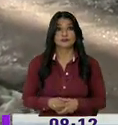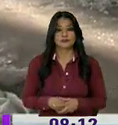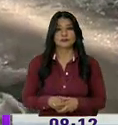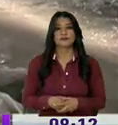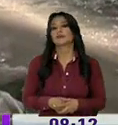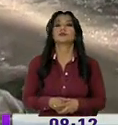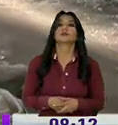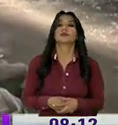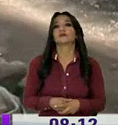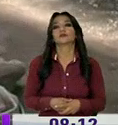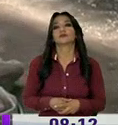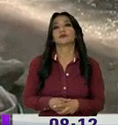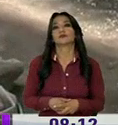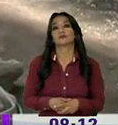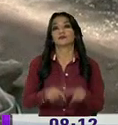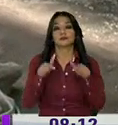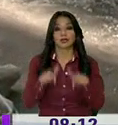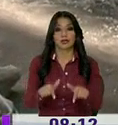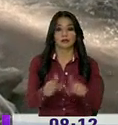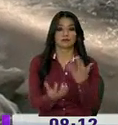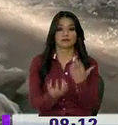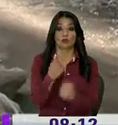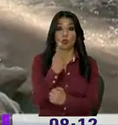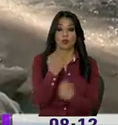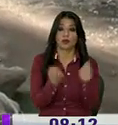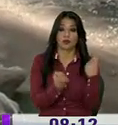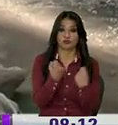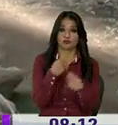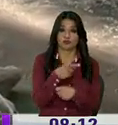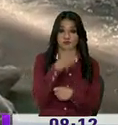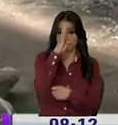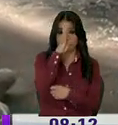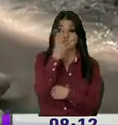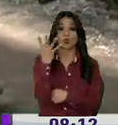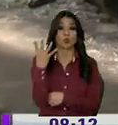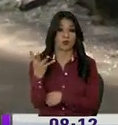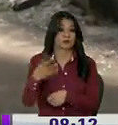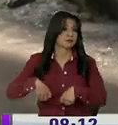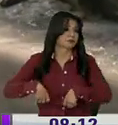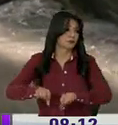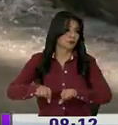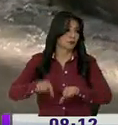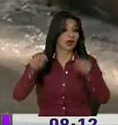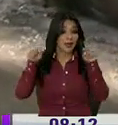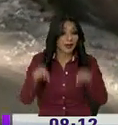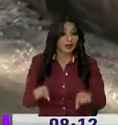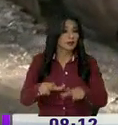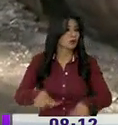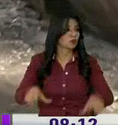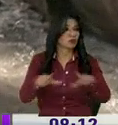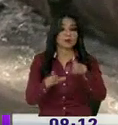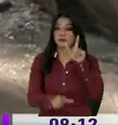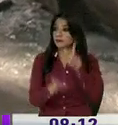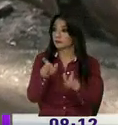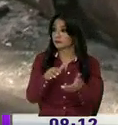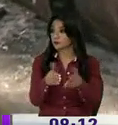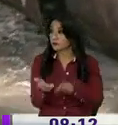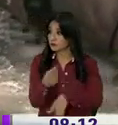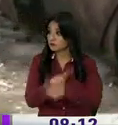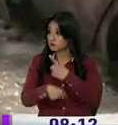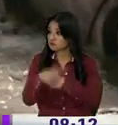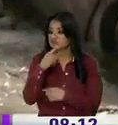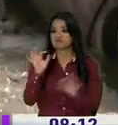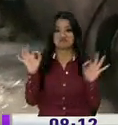este lugar se quemaron un patrullero y 4 motocicletas. No hubo víctimas que lamentar aquí. No